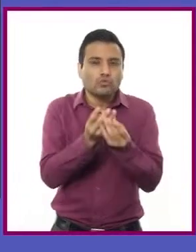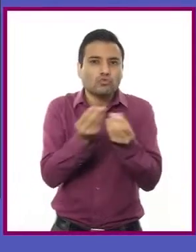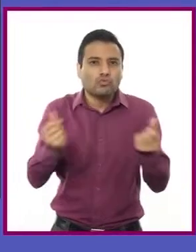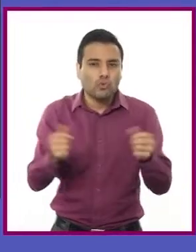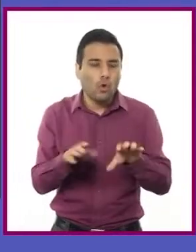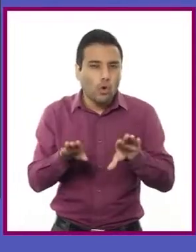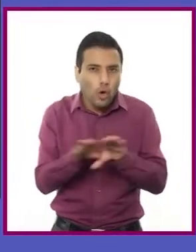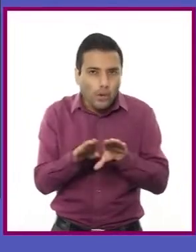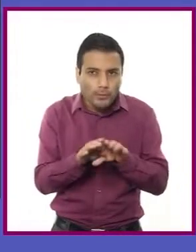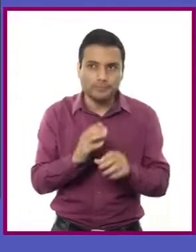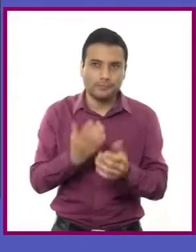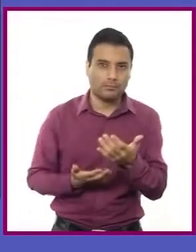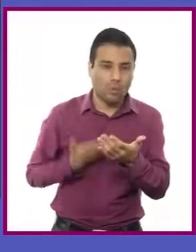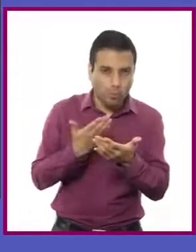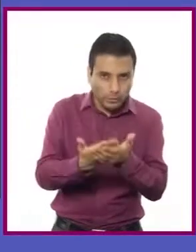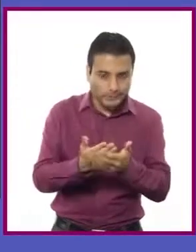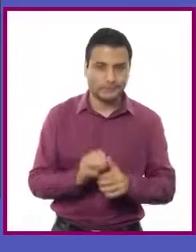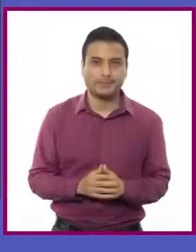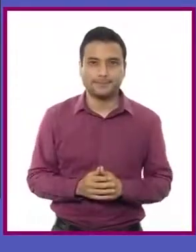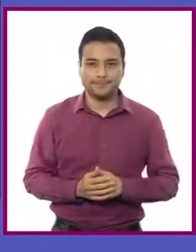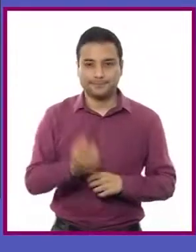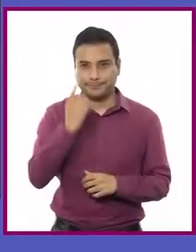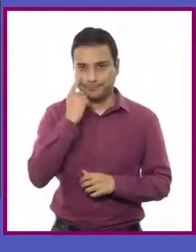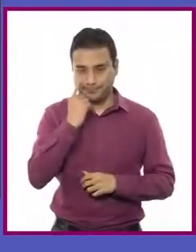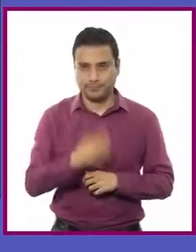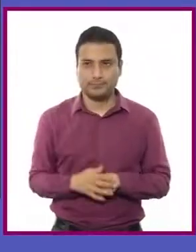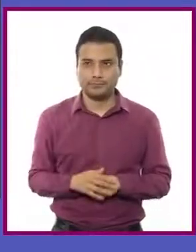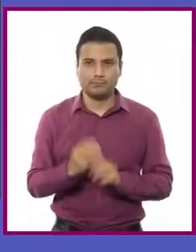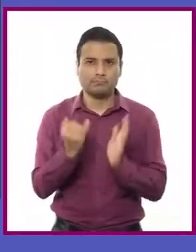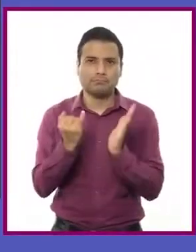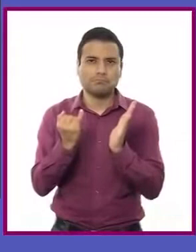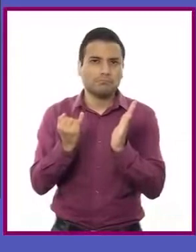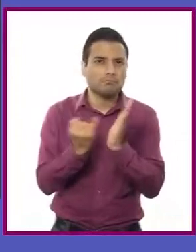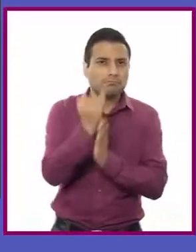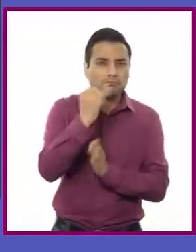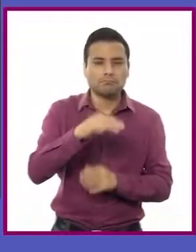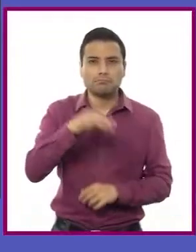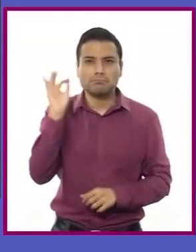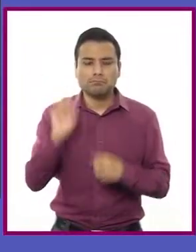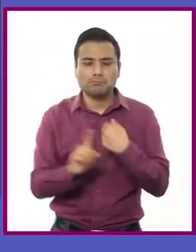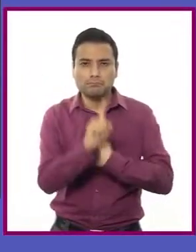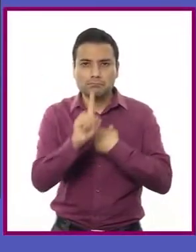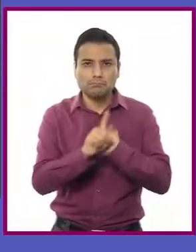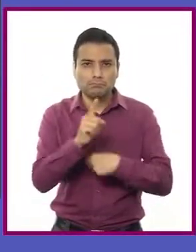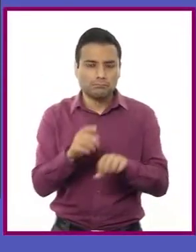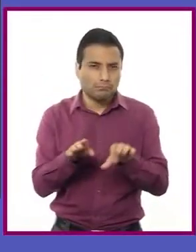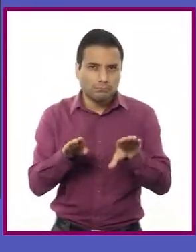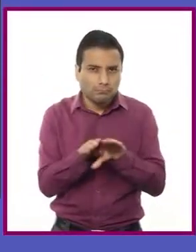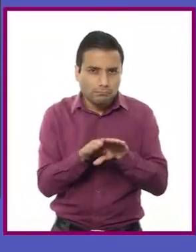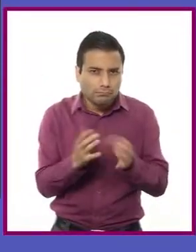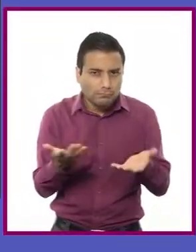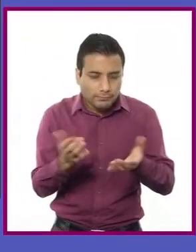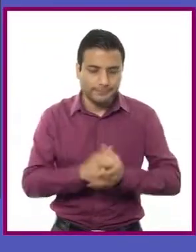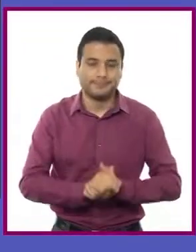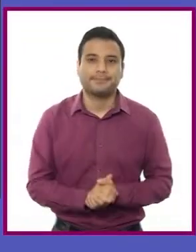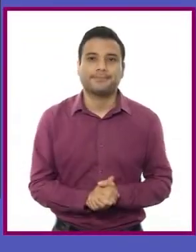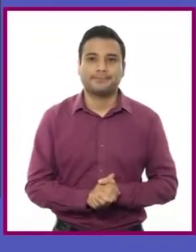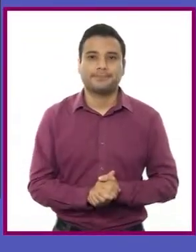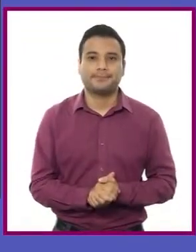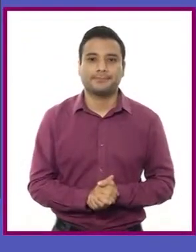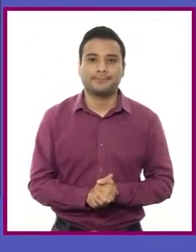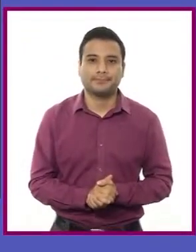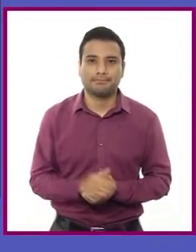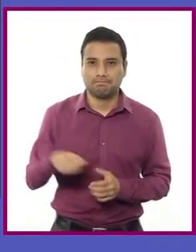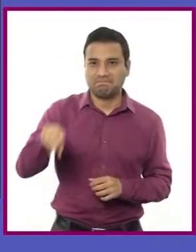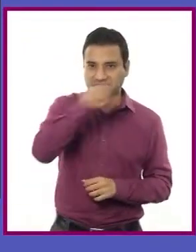solución. Algunas modalidades para decidir cuál es el problema que se atenderá primero pueden ser: el